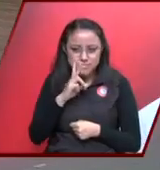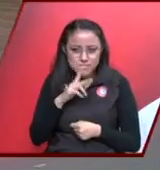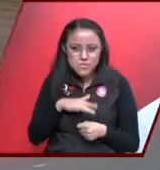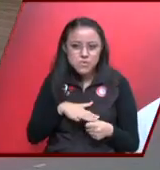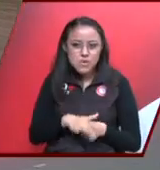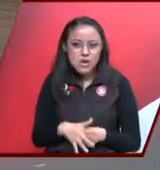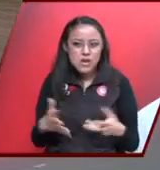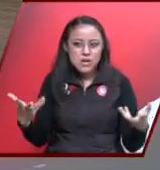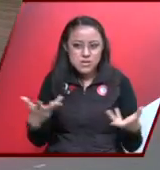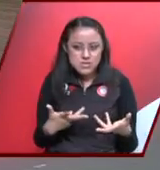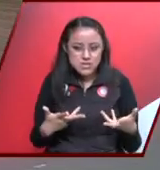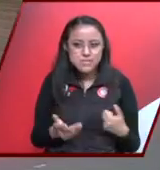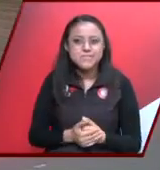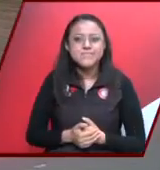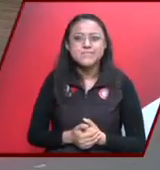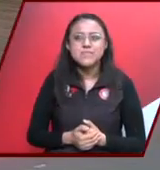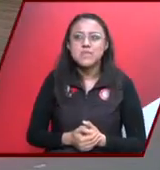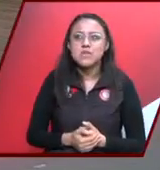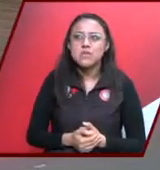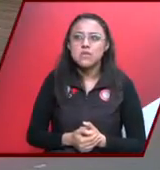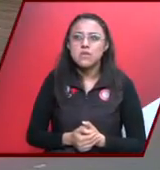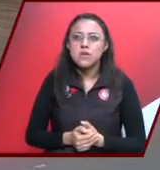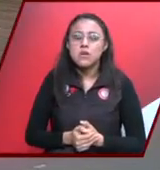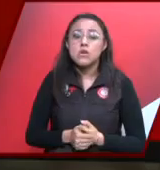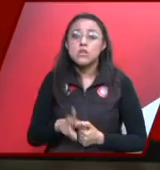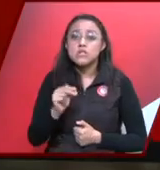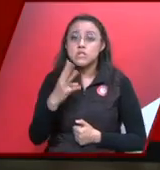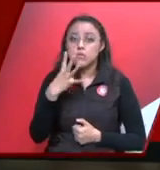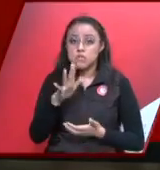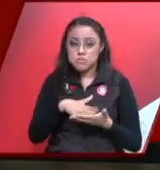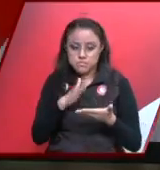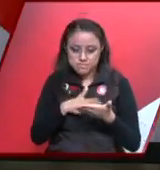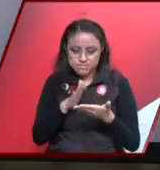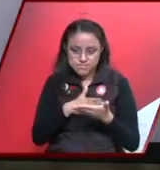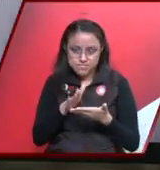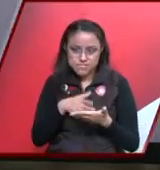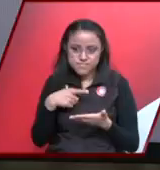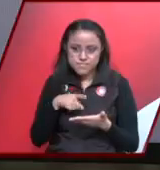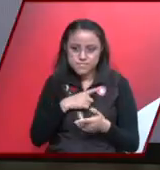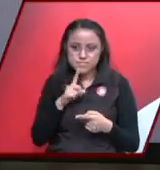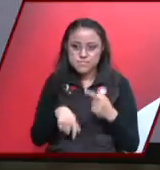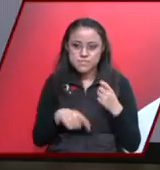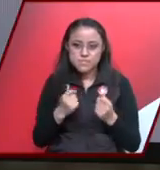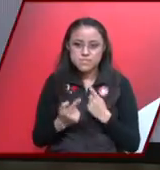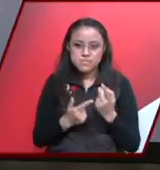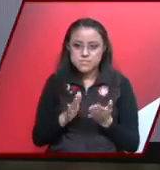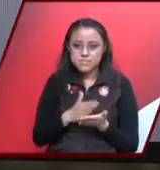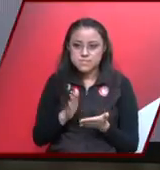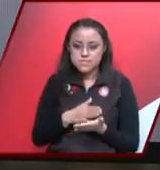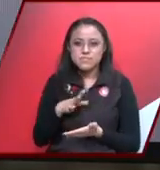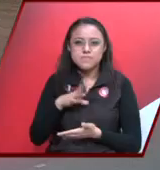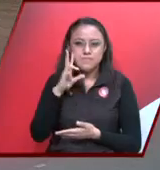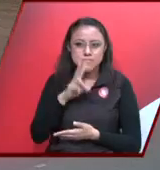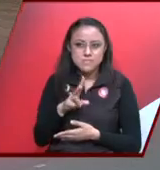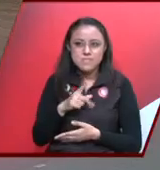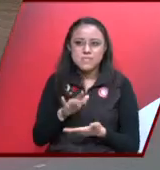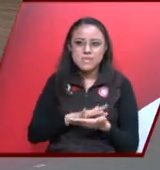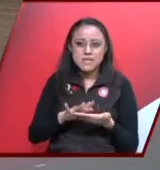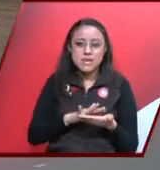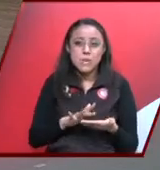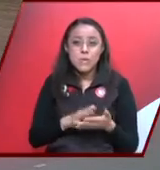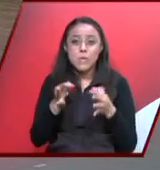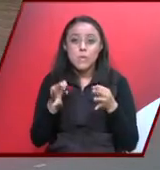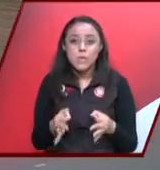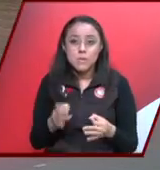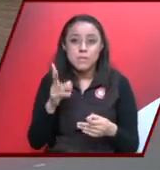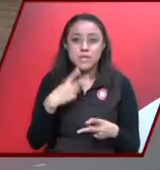venga. Es un libro de 84 páginas. Así es. Y tiene que restarle estas páginas las imágenes del texto original